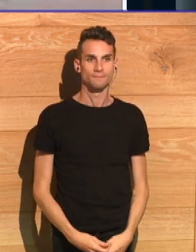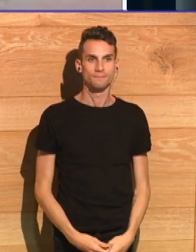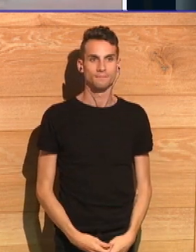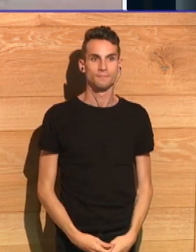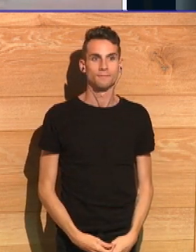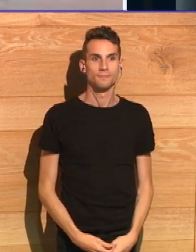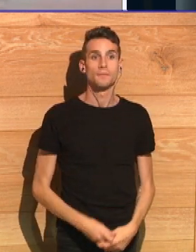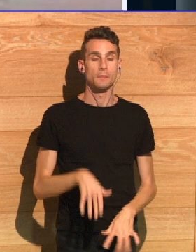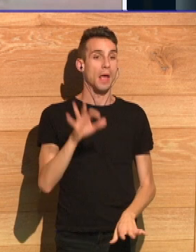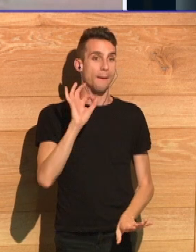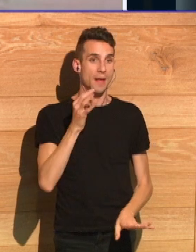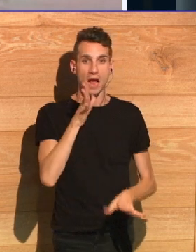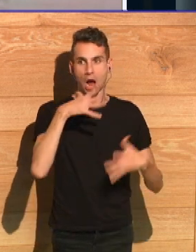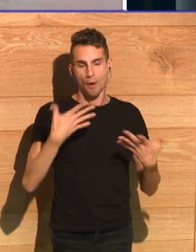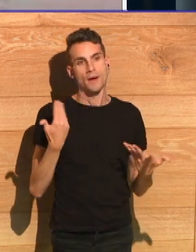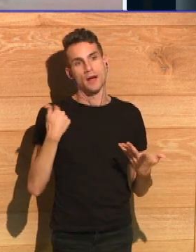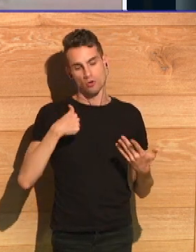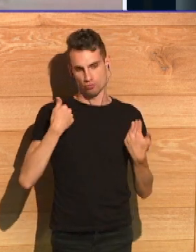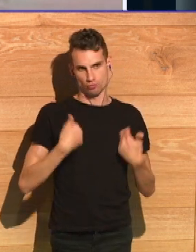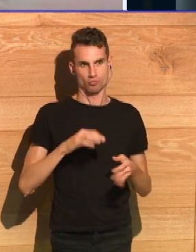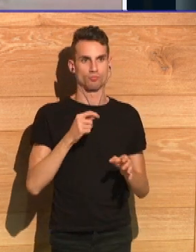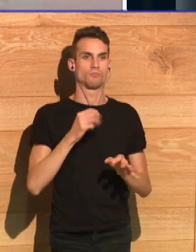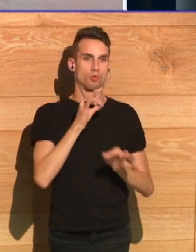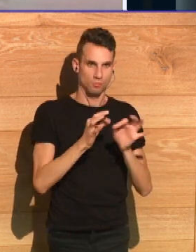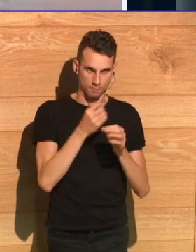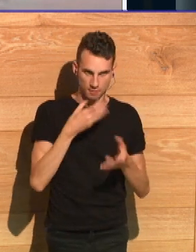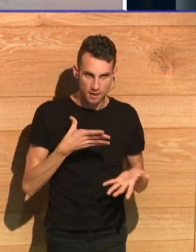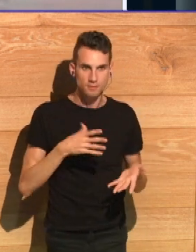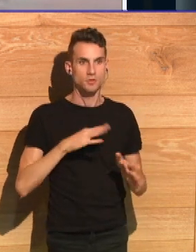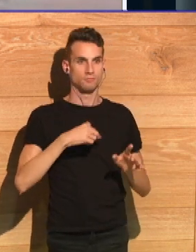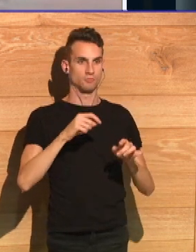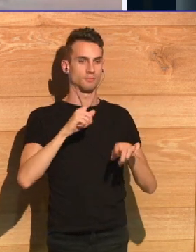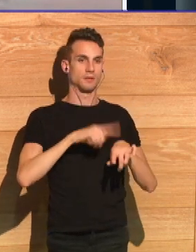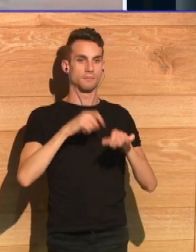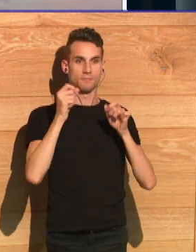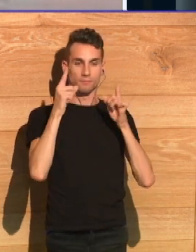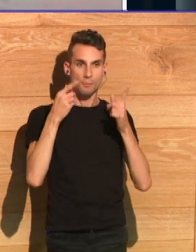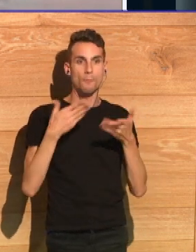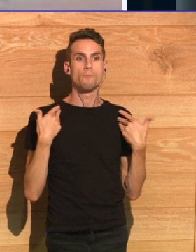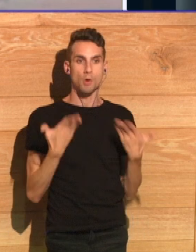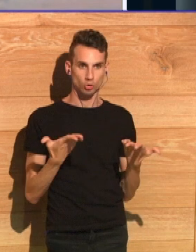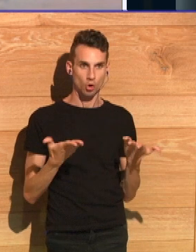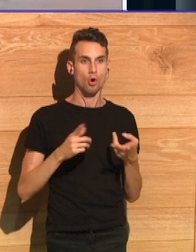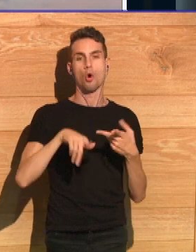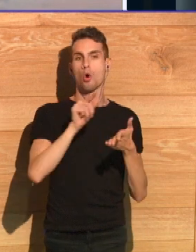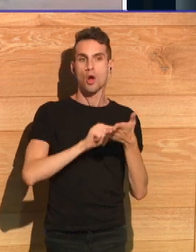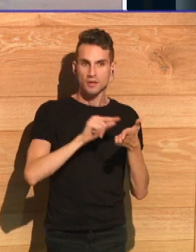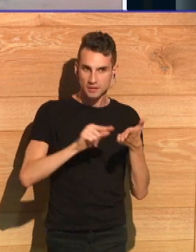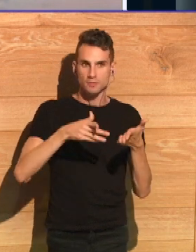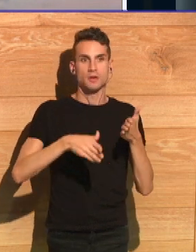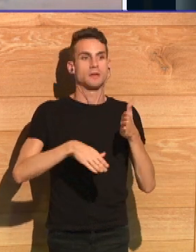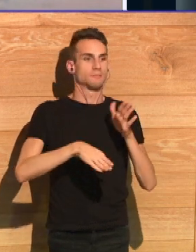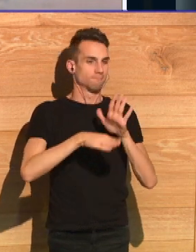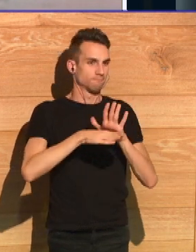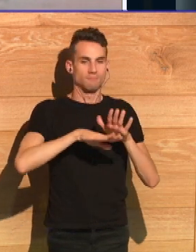Así que bueno, sí que es verdad que ahora soy más disciplinada en cuanto a levantarme temprano, escribir y no quedarme